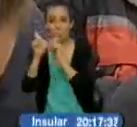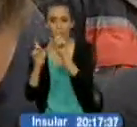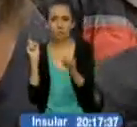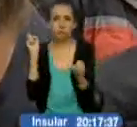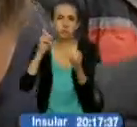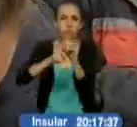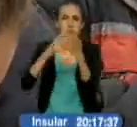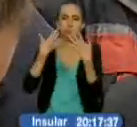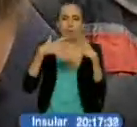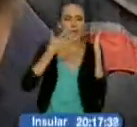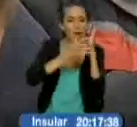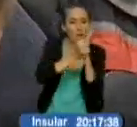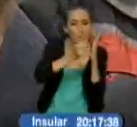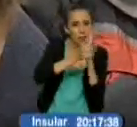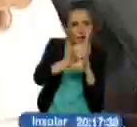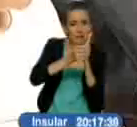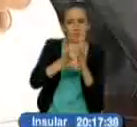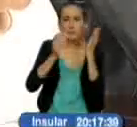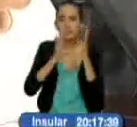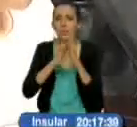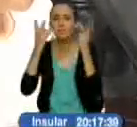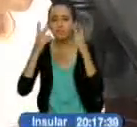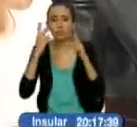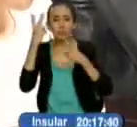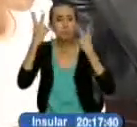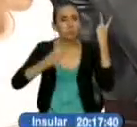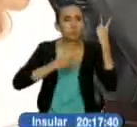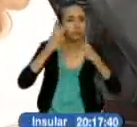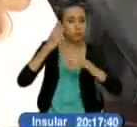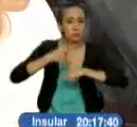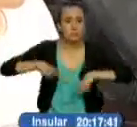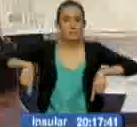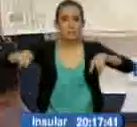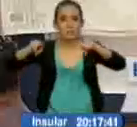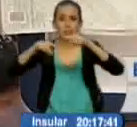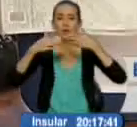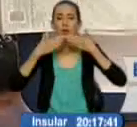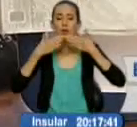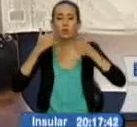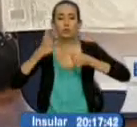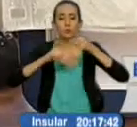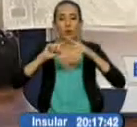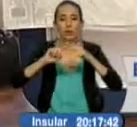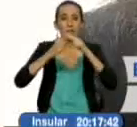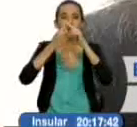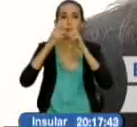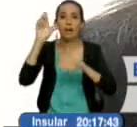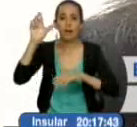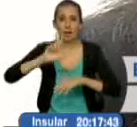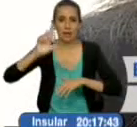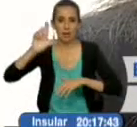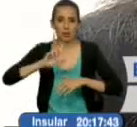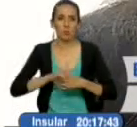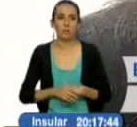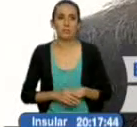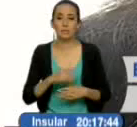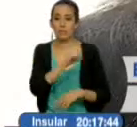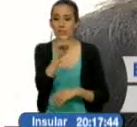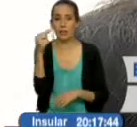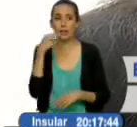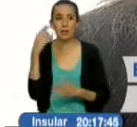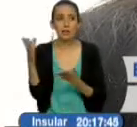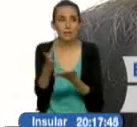trabajo de capacitación previo al comienzo de sus recorridos en territorio, los cuales arrancan el próximo lunes. Ellos van a sacar toda